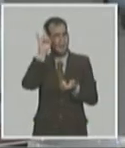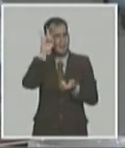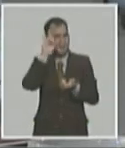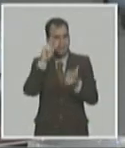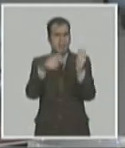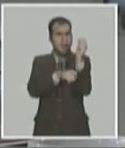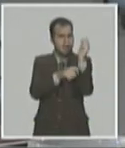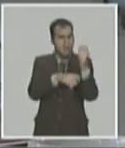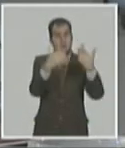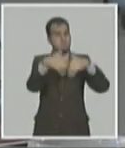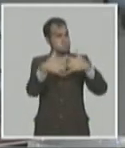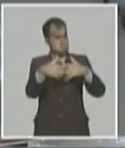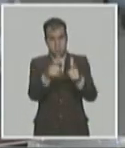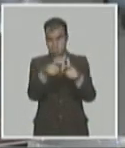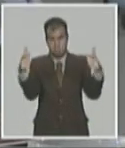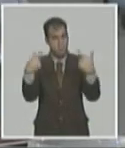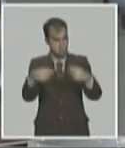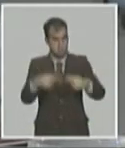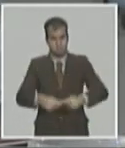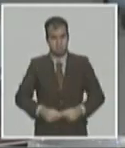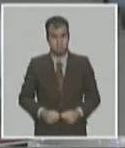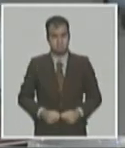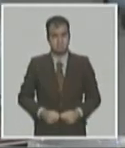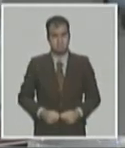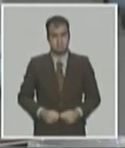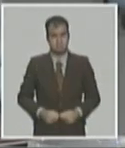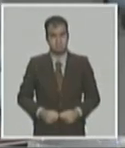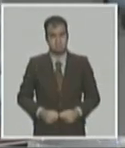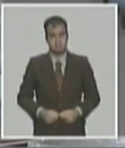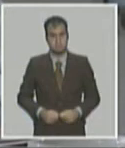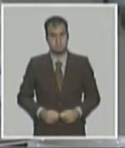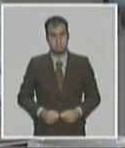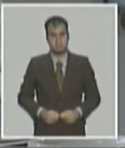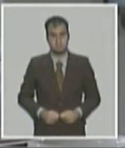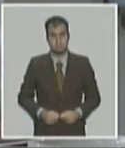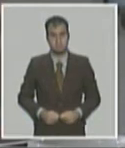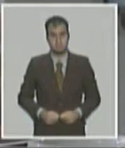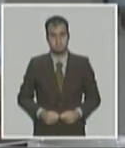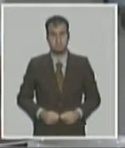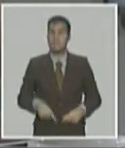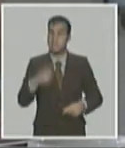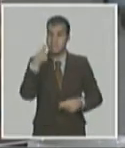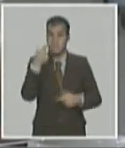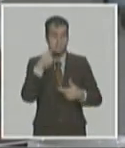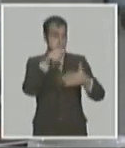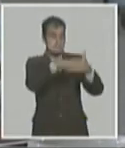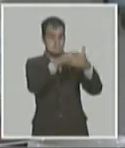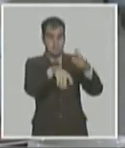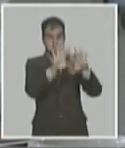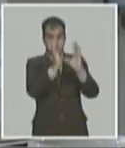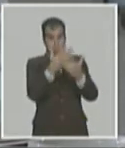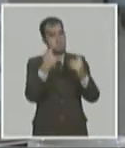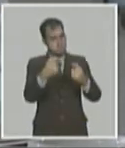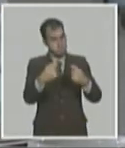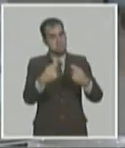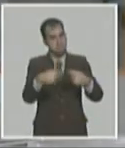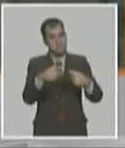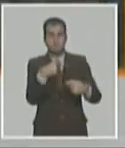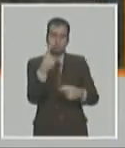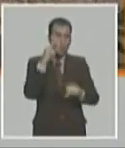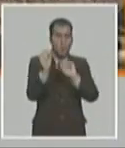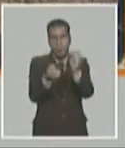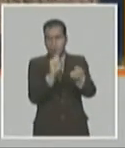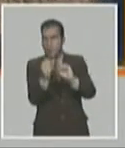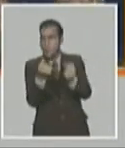carne, y en ese sentido tiene que haber todo un cronograma que es sin preciosismo, pero con mucha objetividad, nosotros podemos